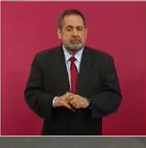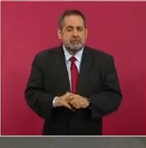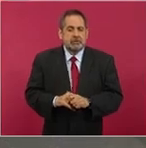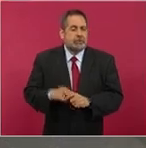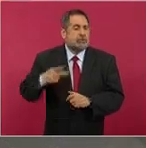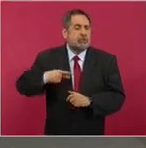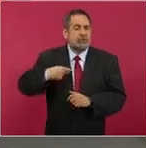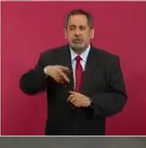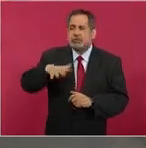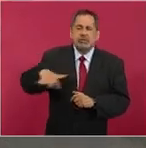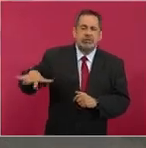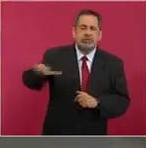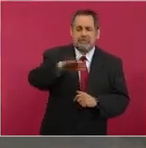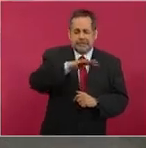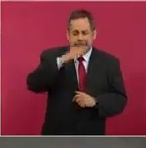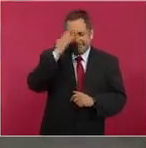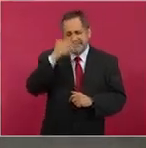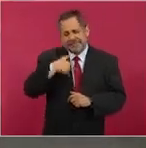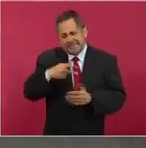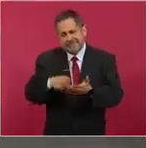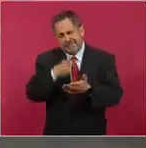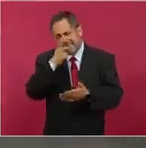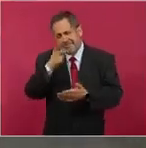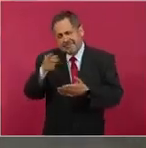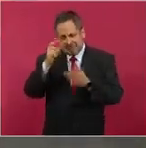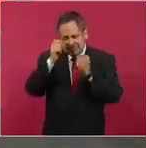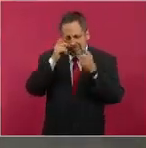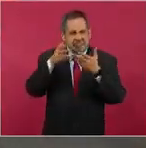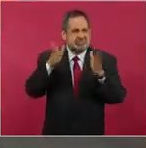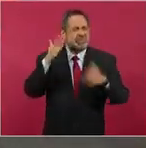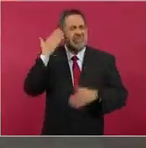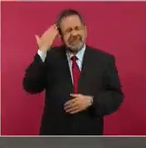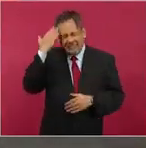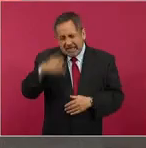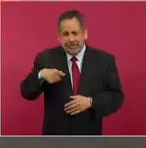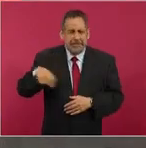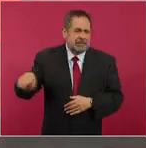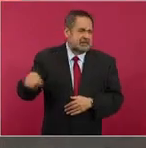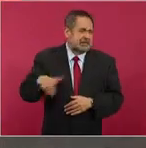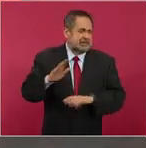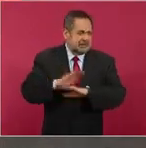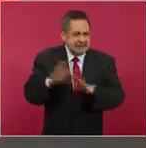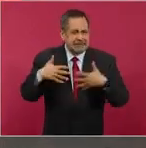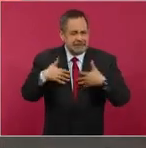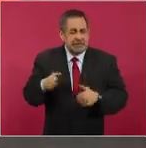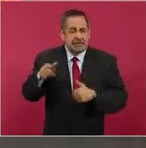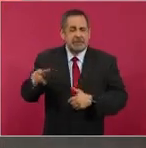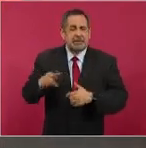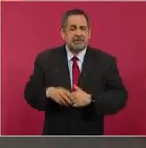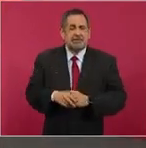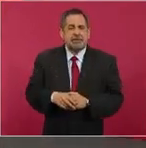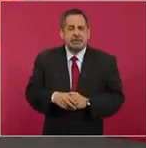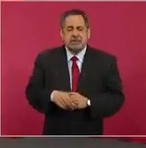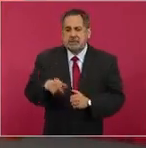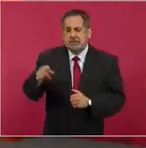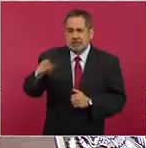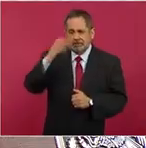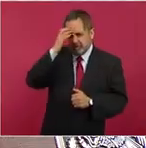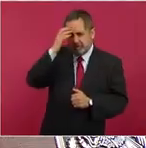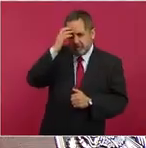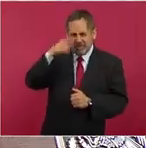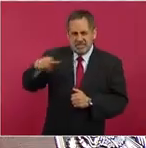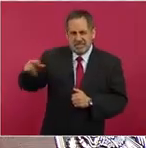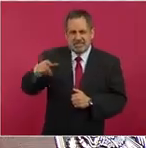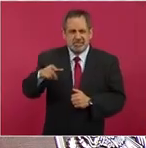ya lo dije, está muy despierta, muy consciente, muy avispada,